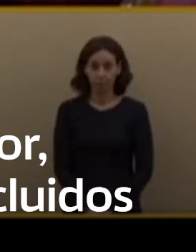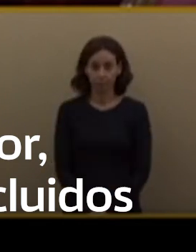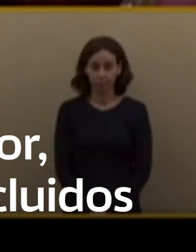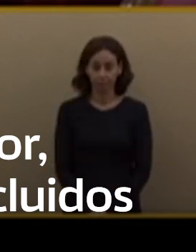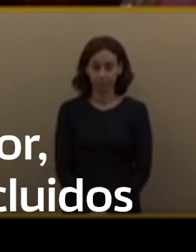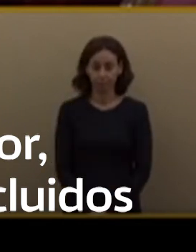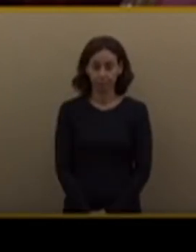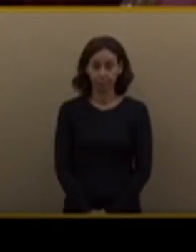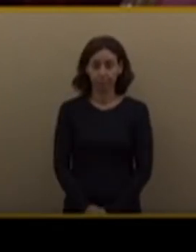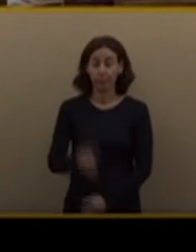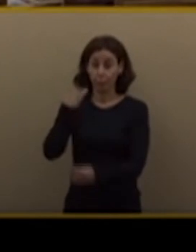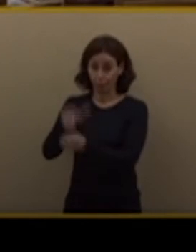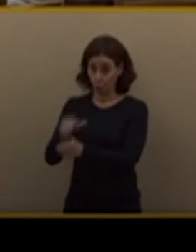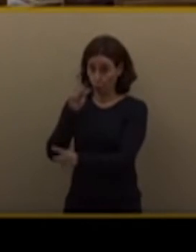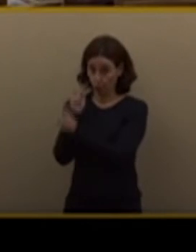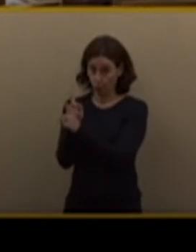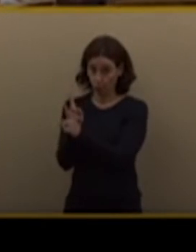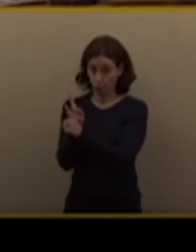Votos en contra.